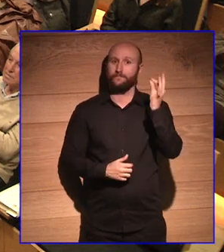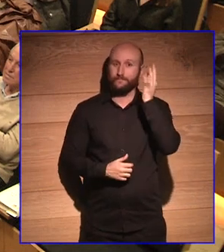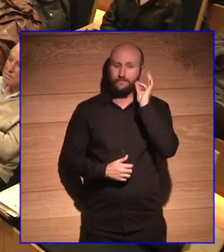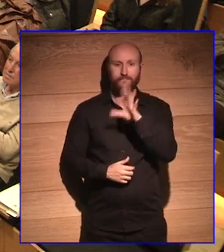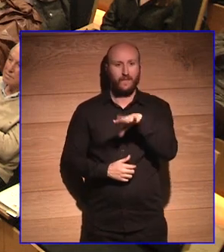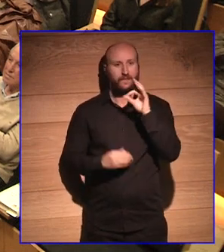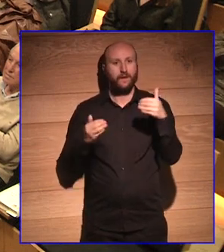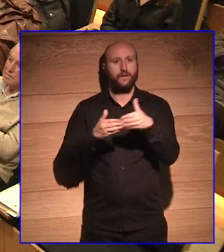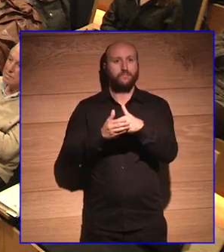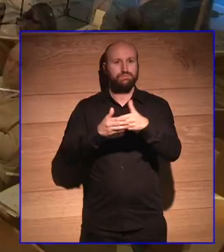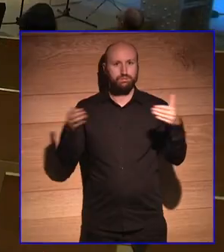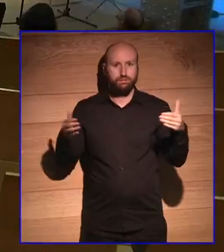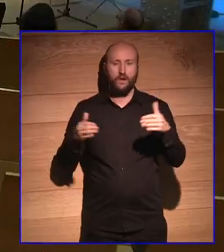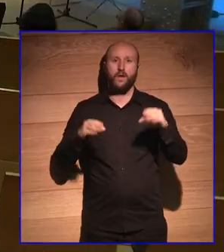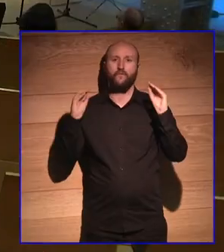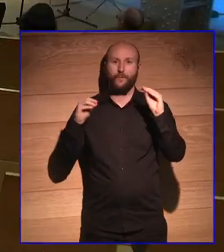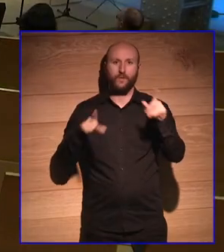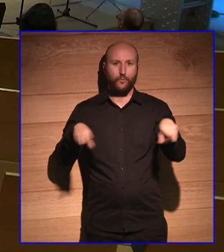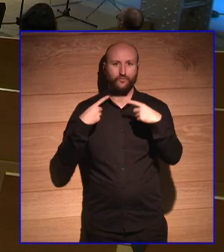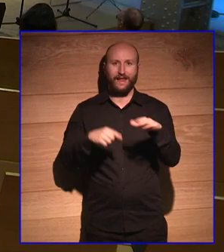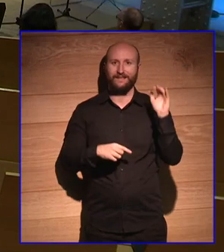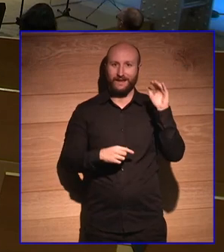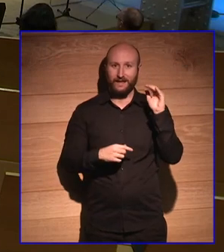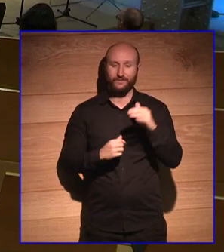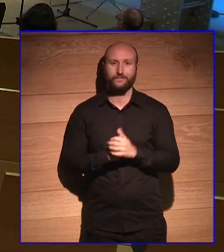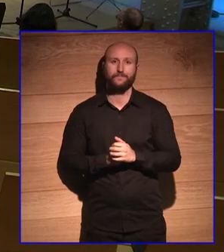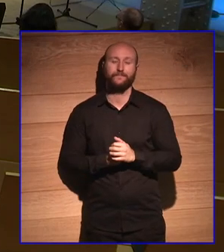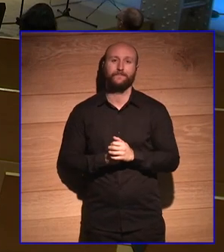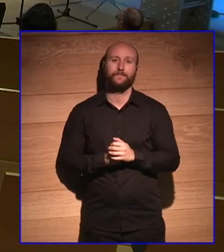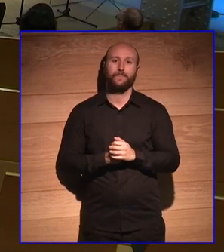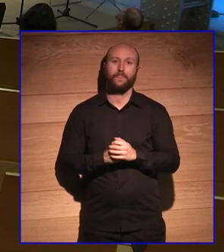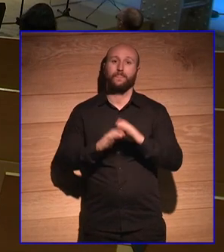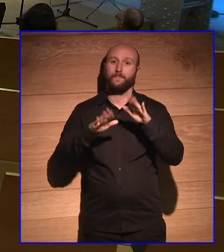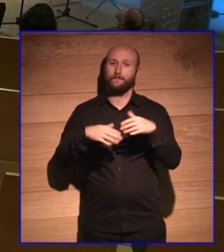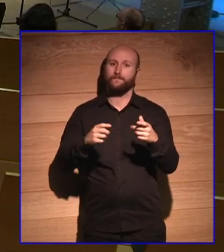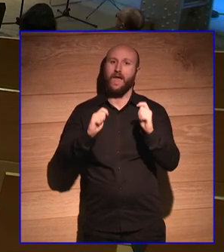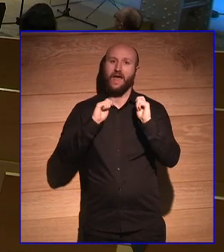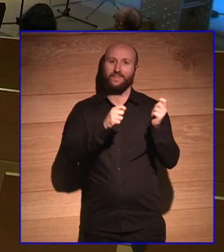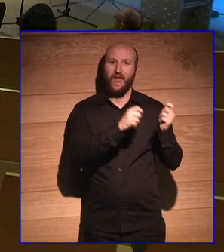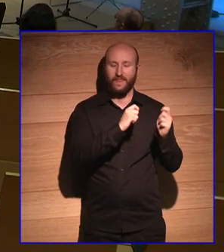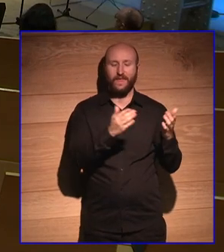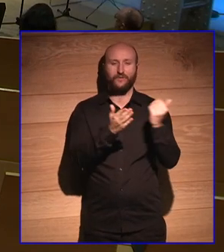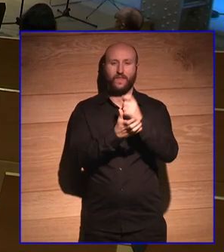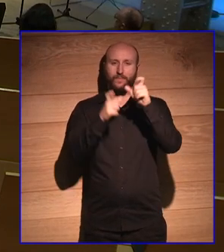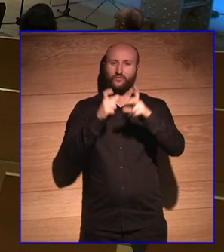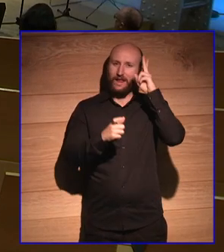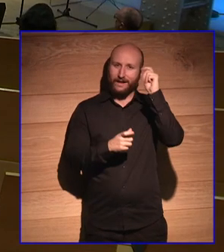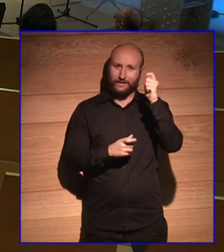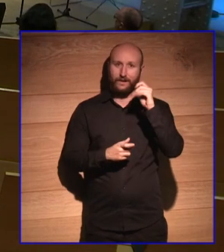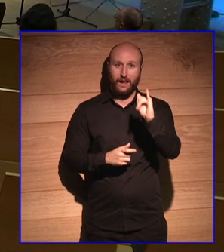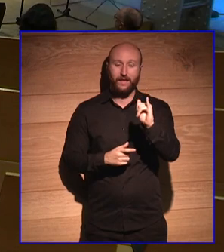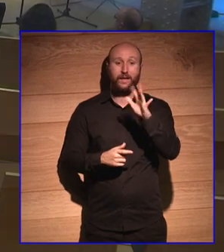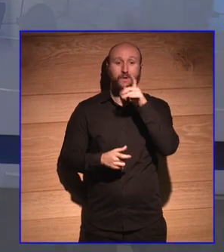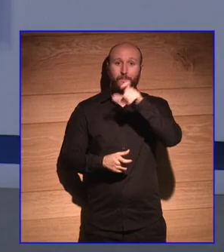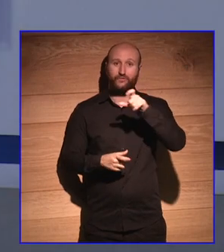musical en el extranjero una posibilidad que la academia de españa en roma ofrecía a todos sus pensionados en esta circunstancia la